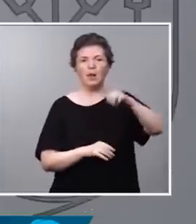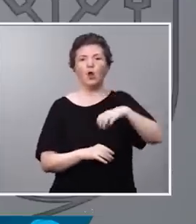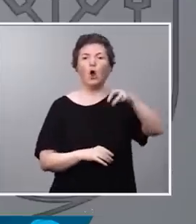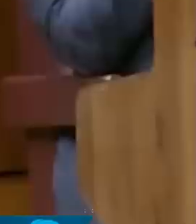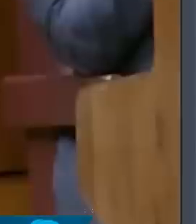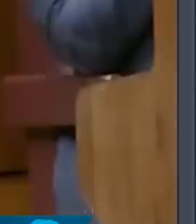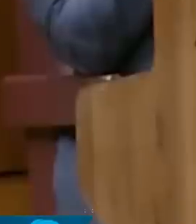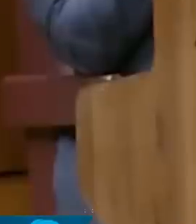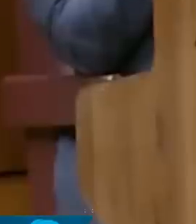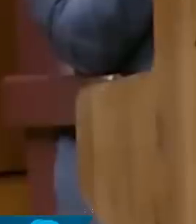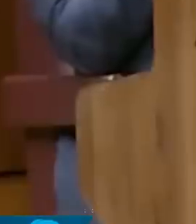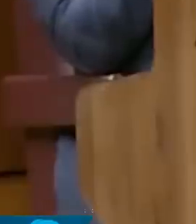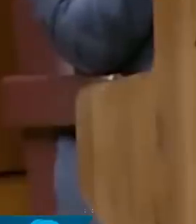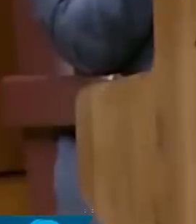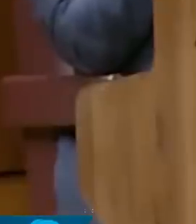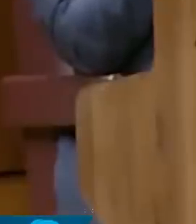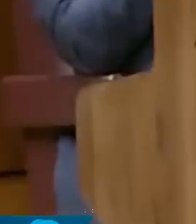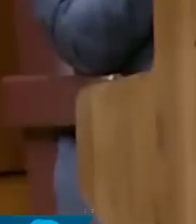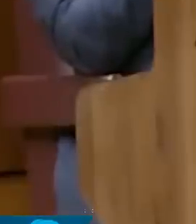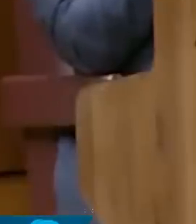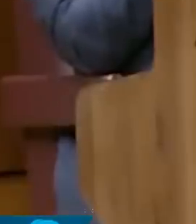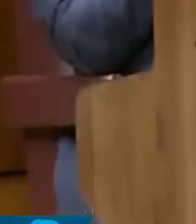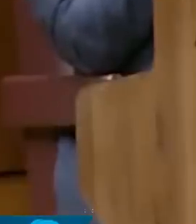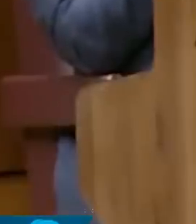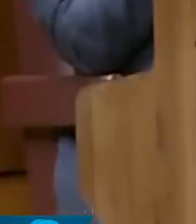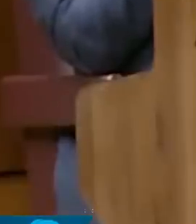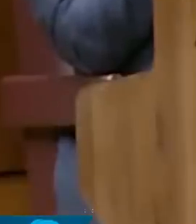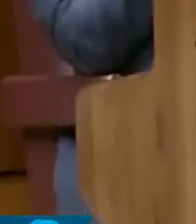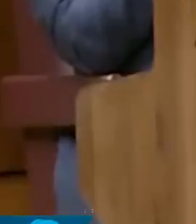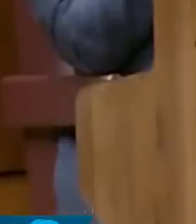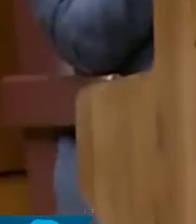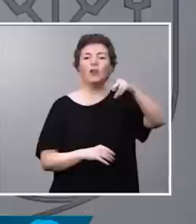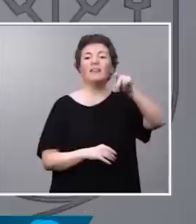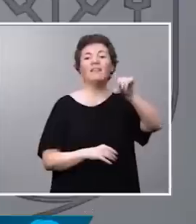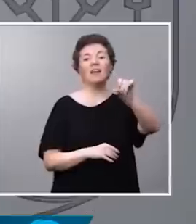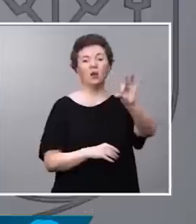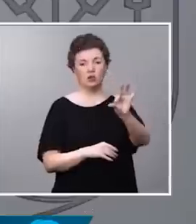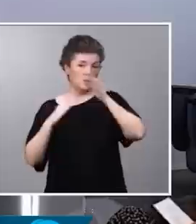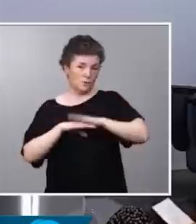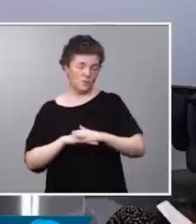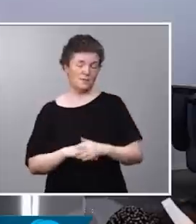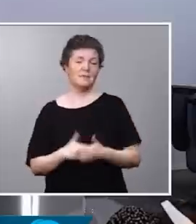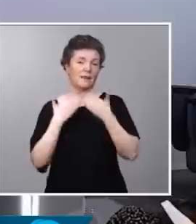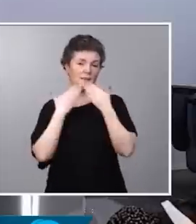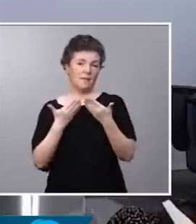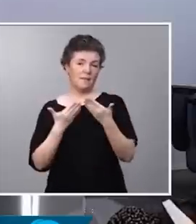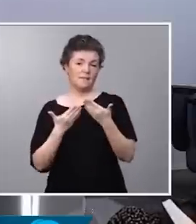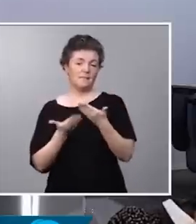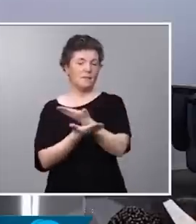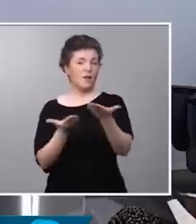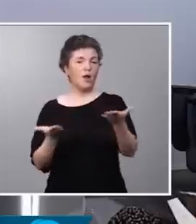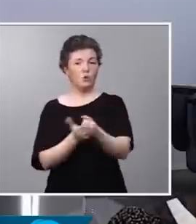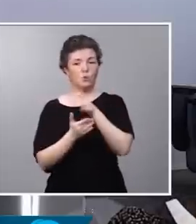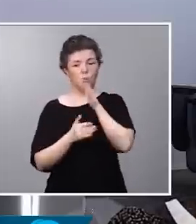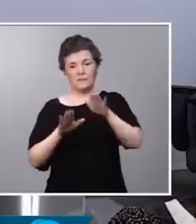transmisión. Por eso tienen que reivindicarlo ahora. Yo le recordaría a Podemos que puede hacer todos los jiribiquis que quiera y todo el contorsionismo para intentar